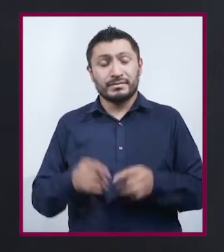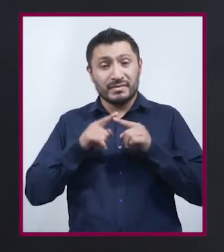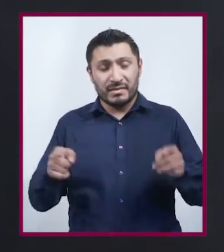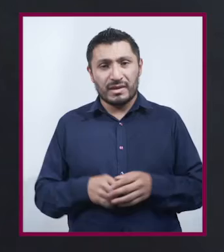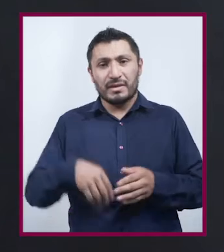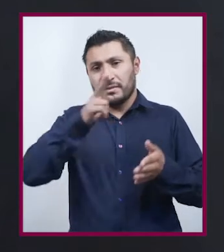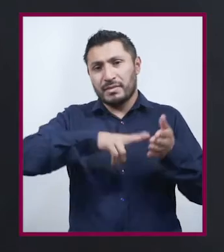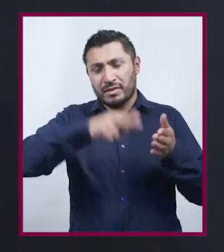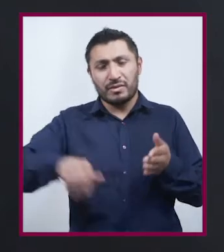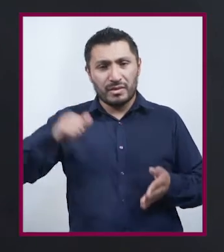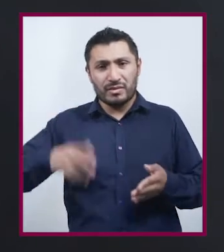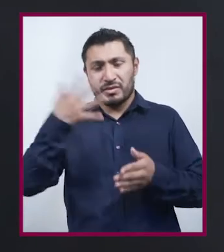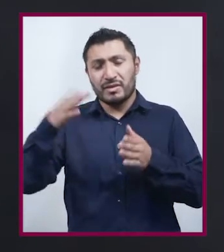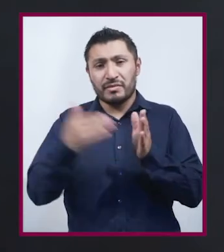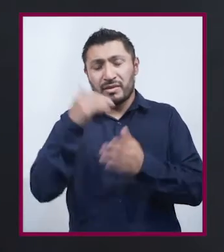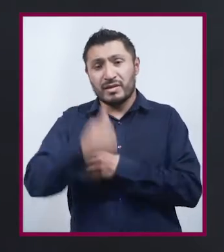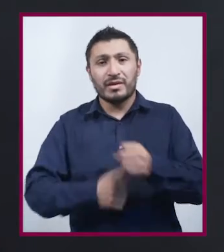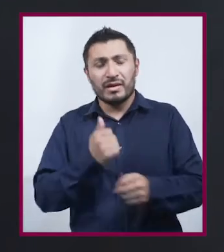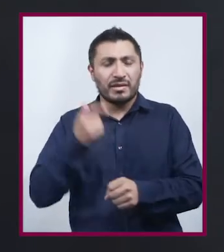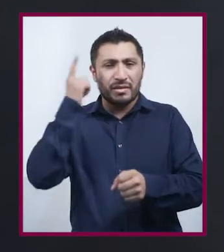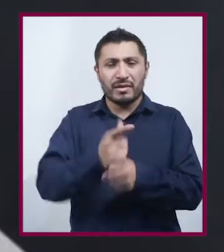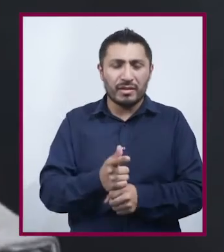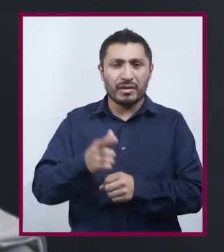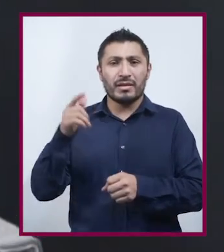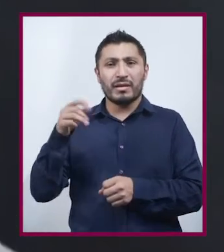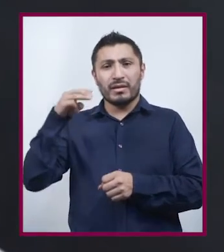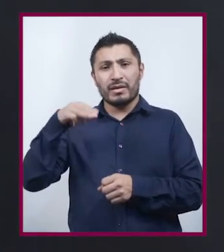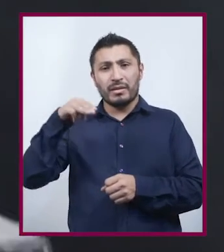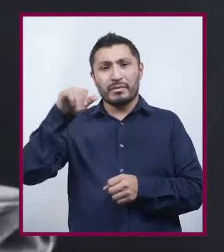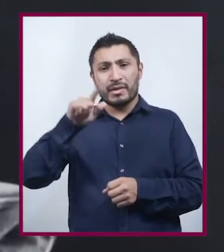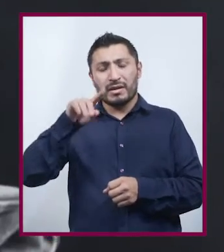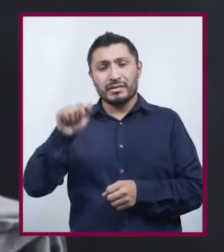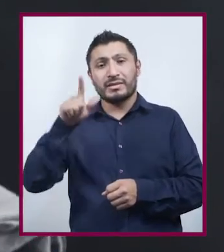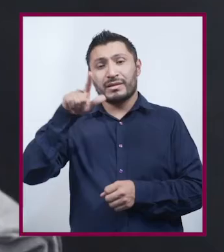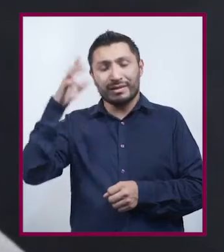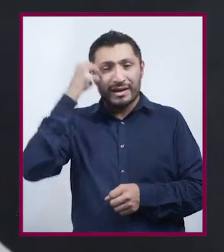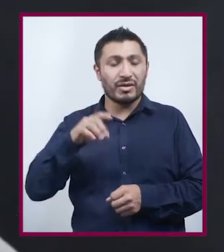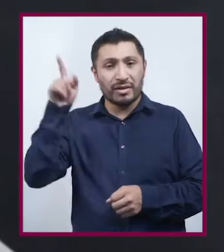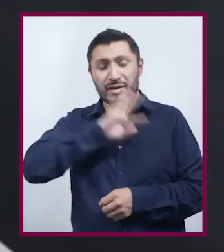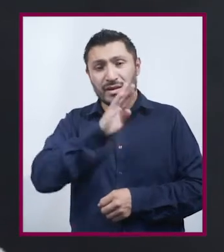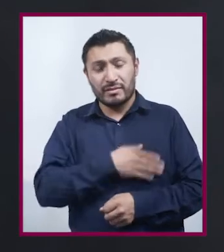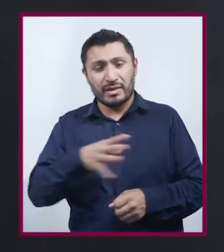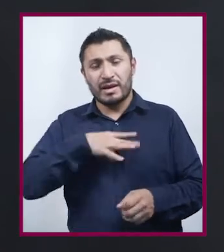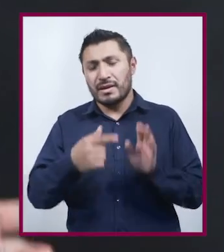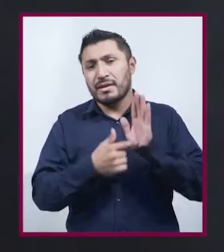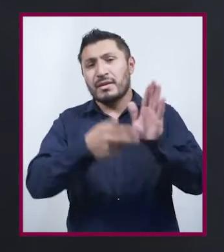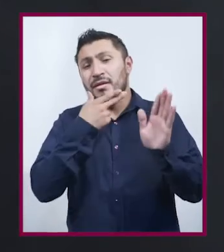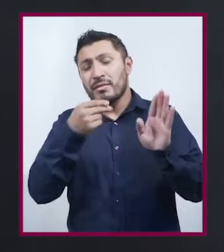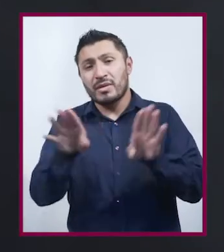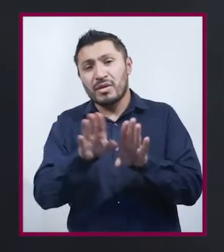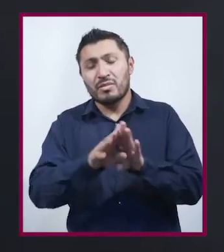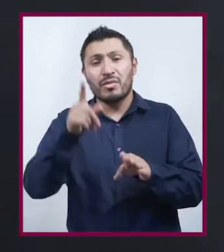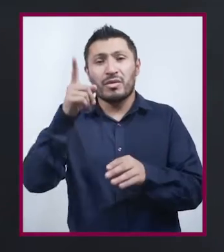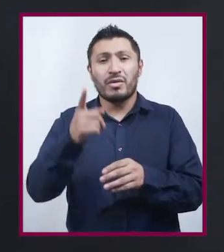hace 10.000 años, encontrada en la comarca aragonesa de Mazaleón, en España, muestra a un hombre con el que podría